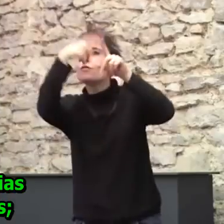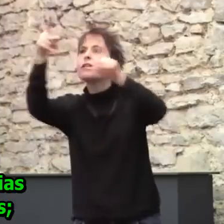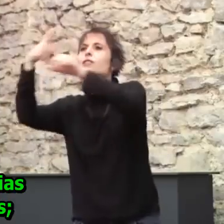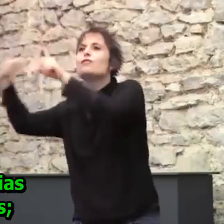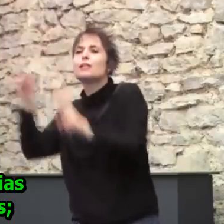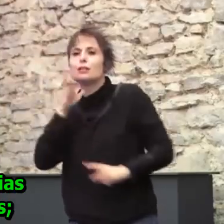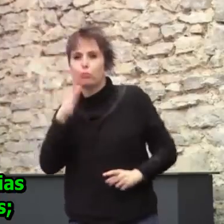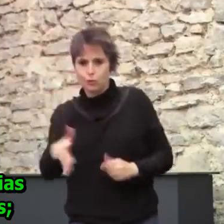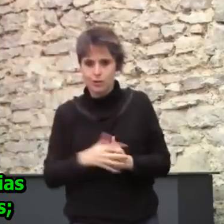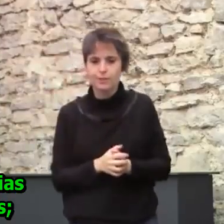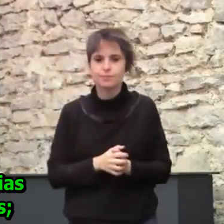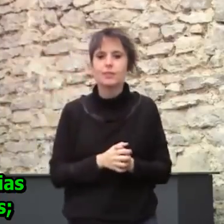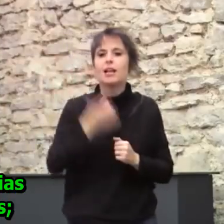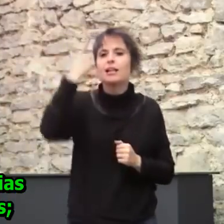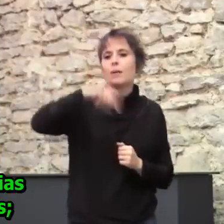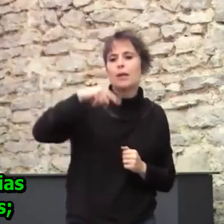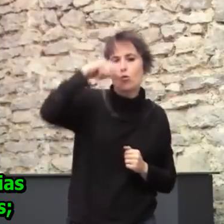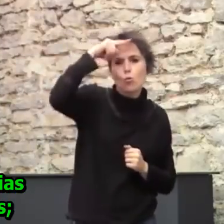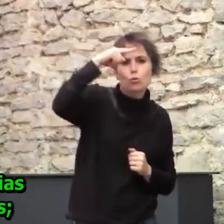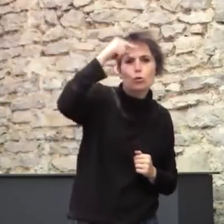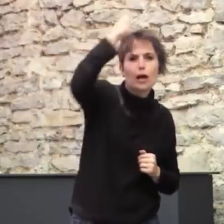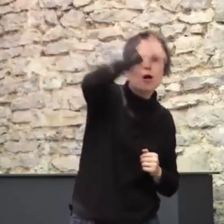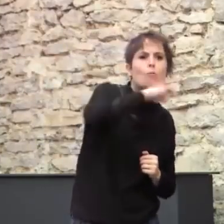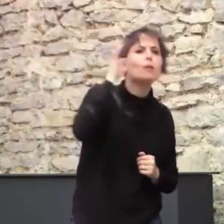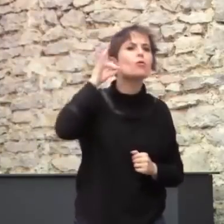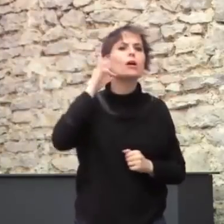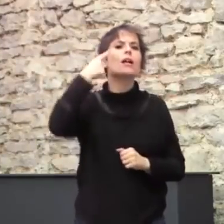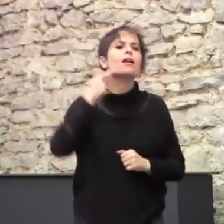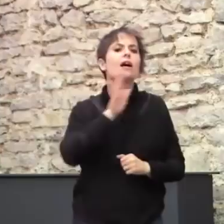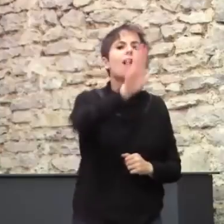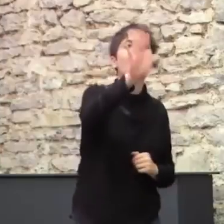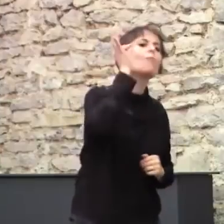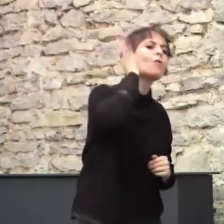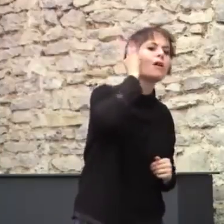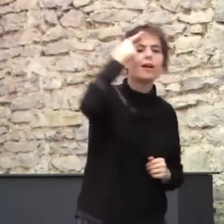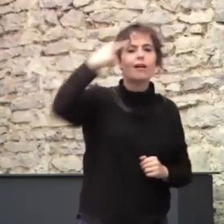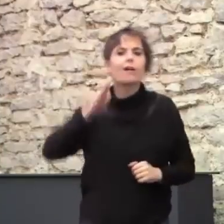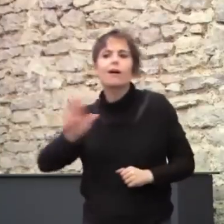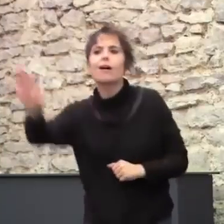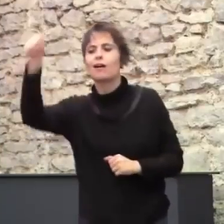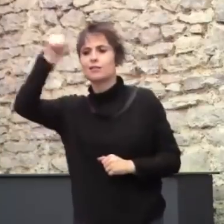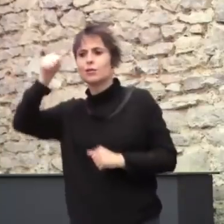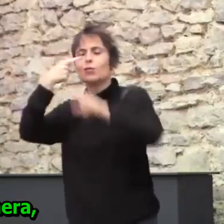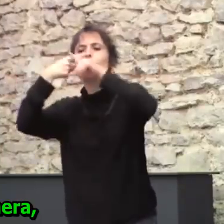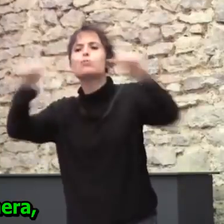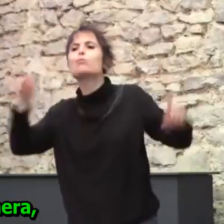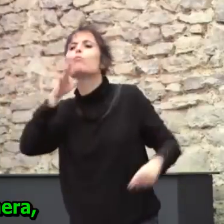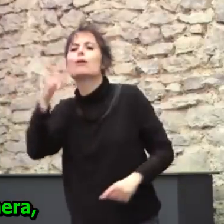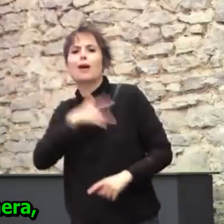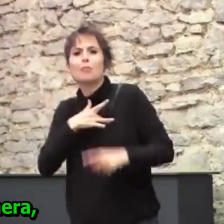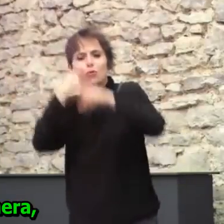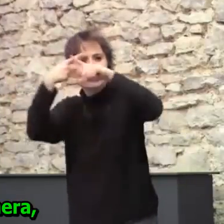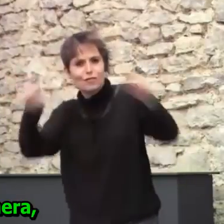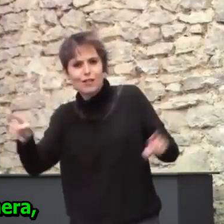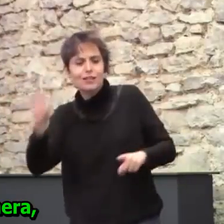También me interesaba mucho entender las diferencias culturales entre hombres y mujeres, ¿no? Porque para nosotras el amor es una cosa y para ellos es otra. ¿Y por qué lo